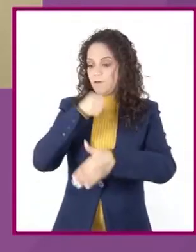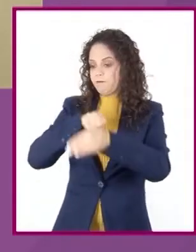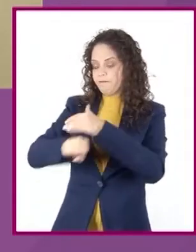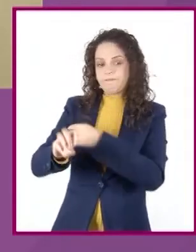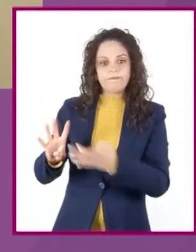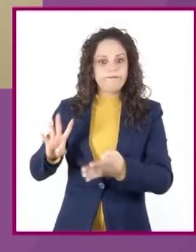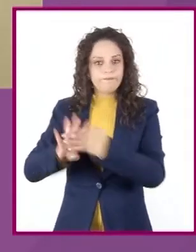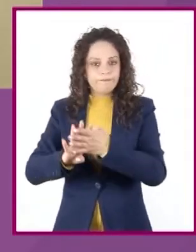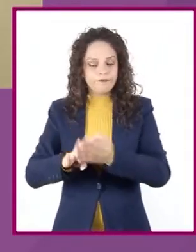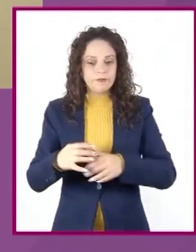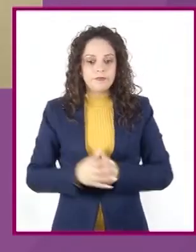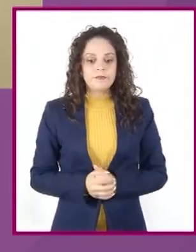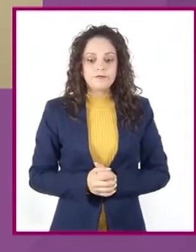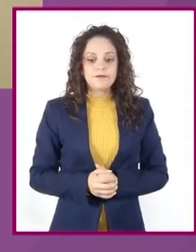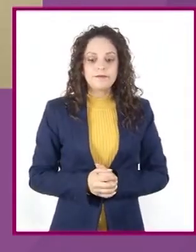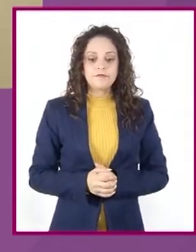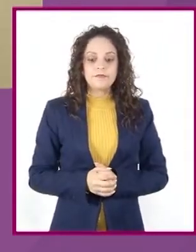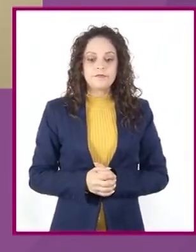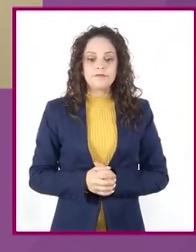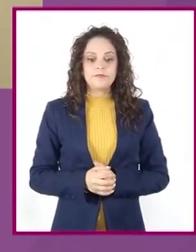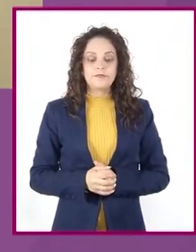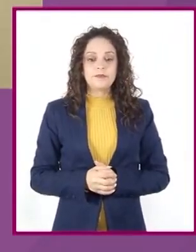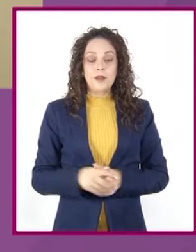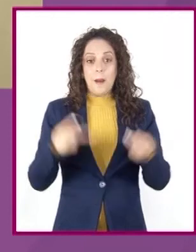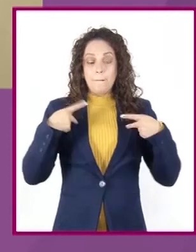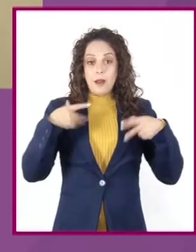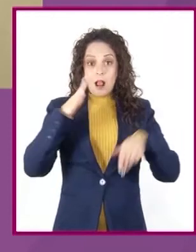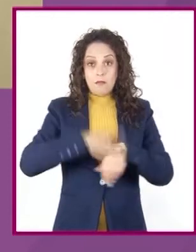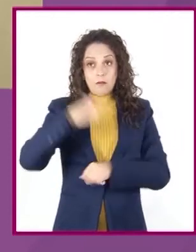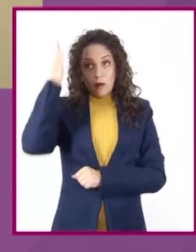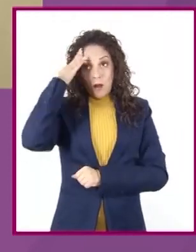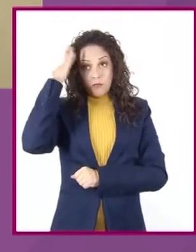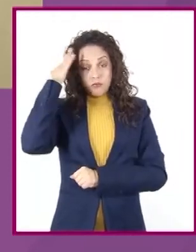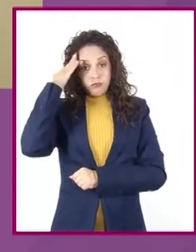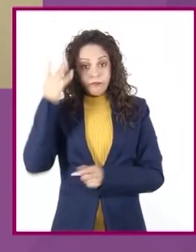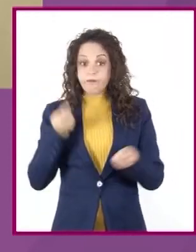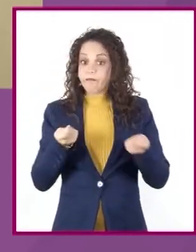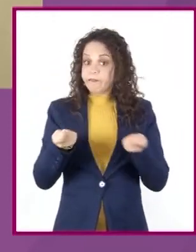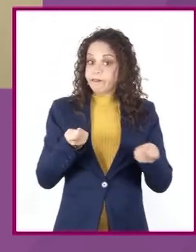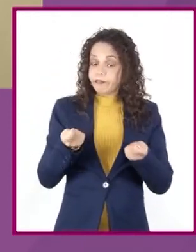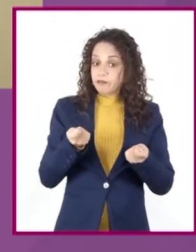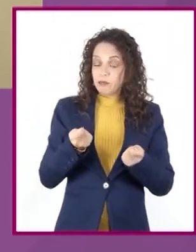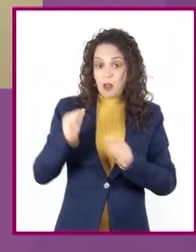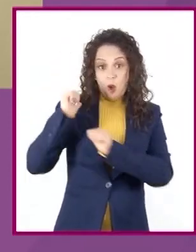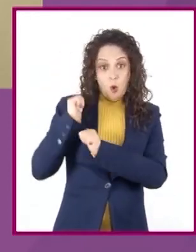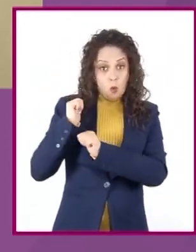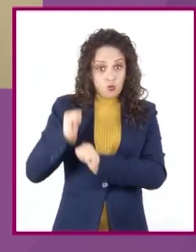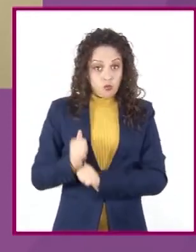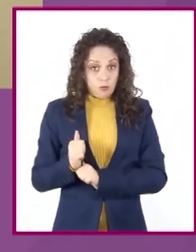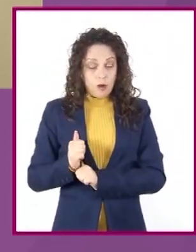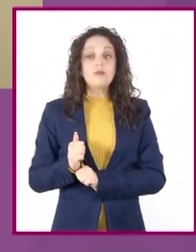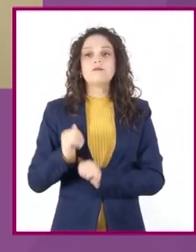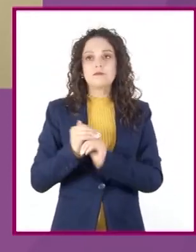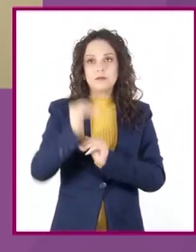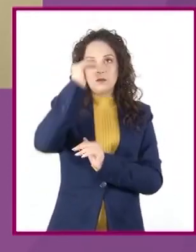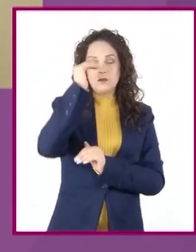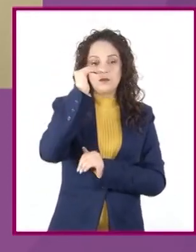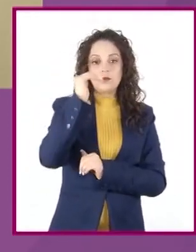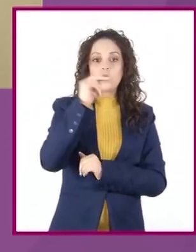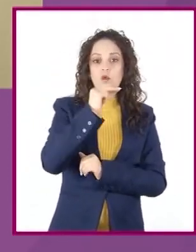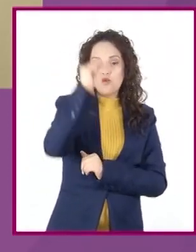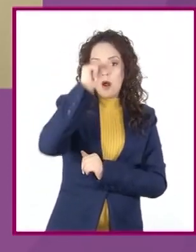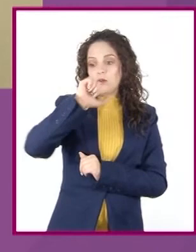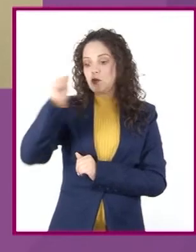las personas de mayor rango se encontraban en la plataforma norte, las de las autoridades civiles en la plaza